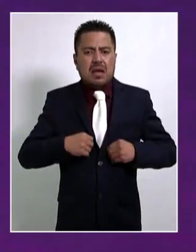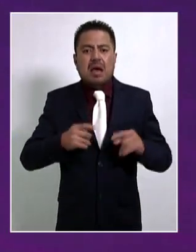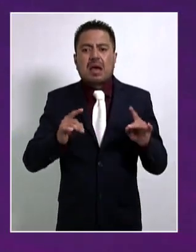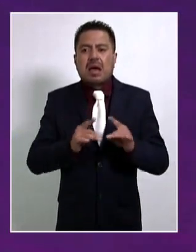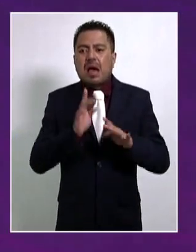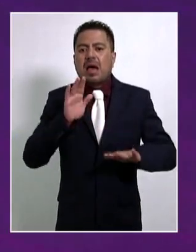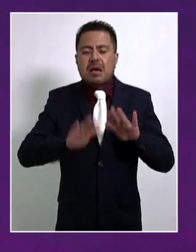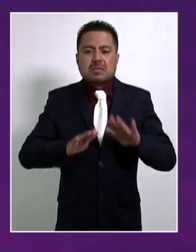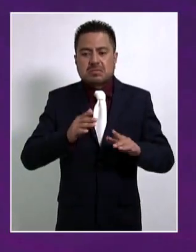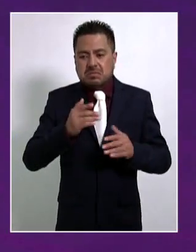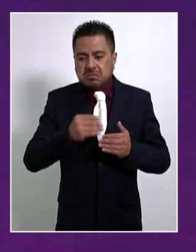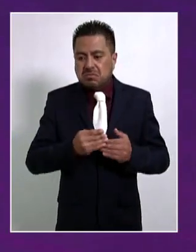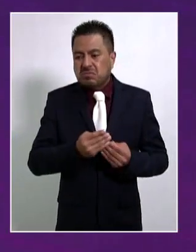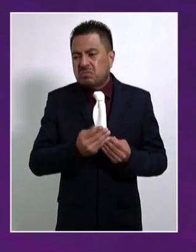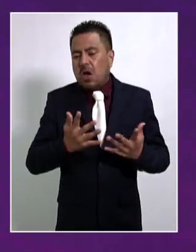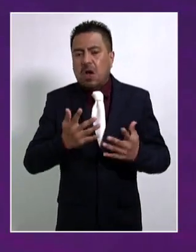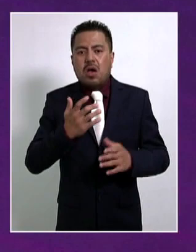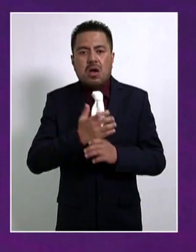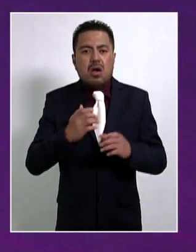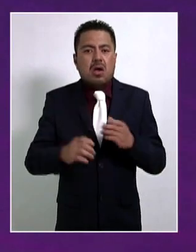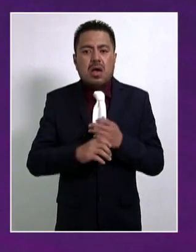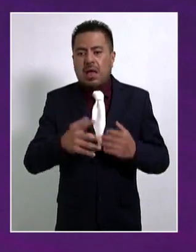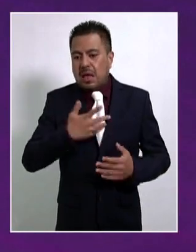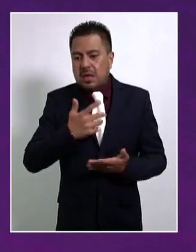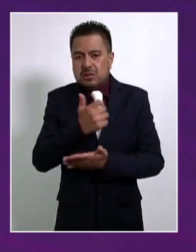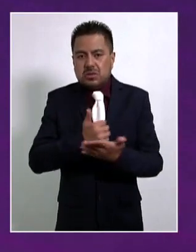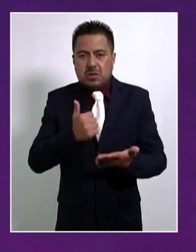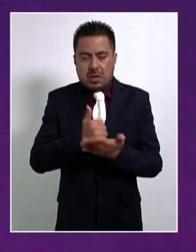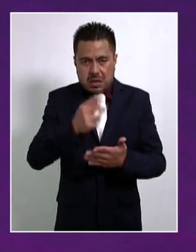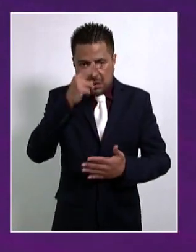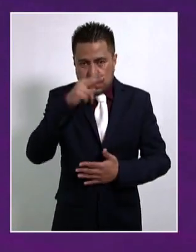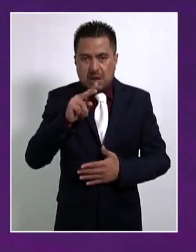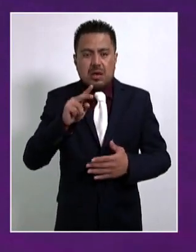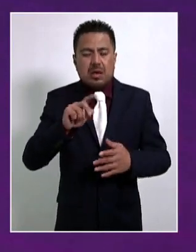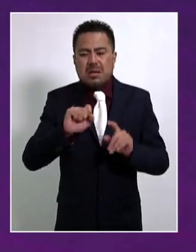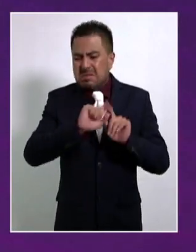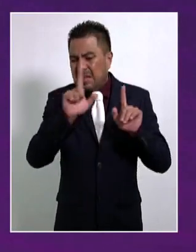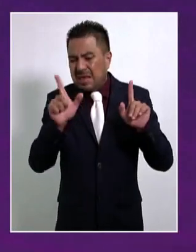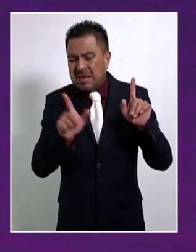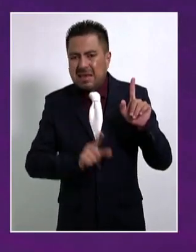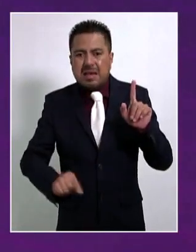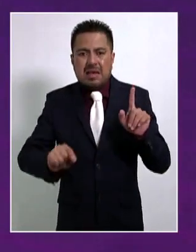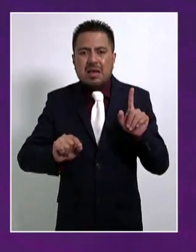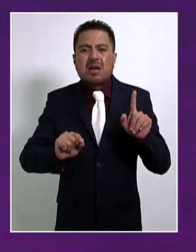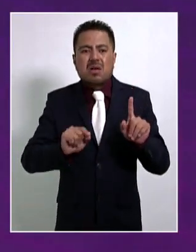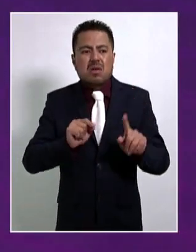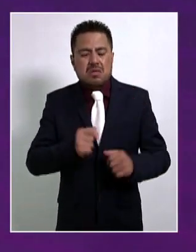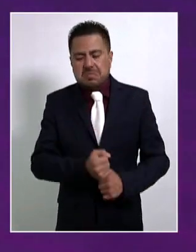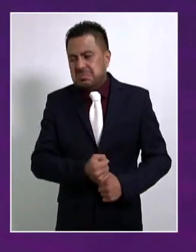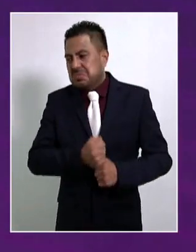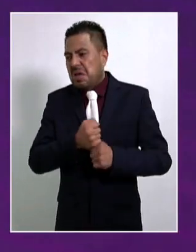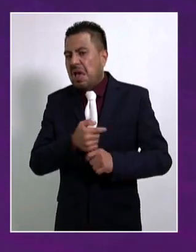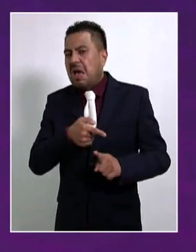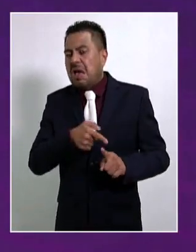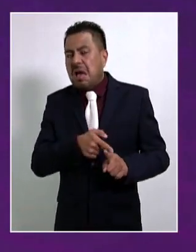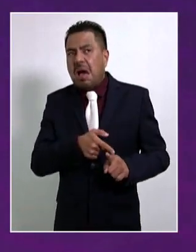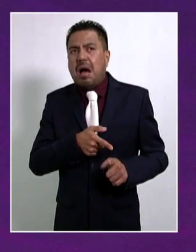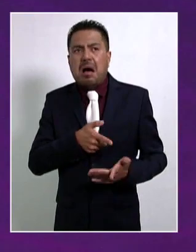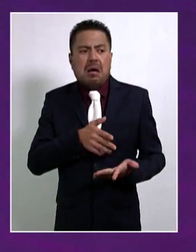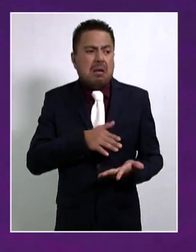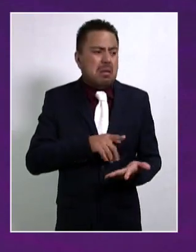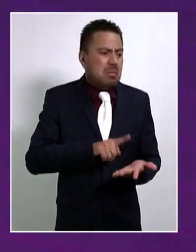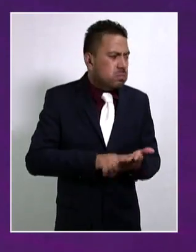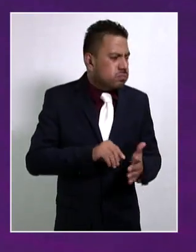caso, son muchos los casos que tenemos en la Ciudad de México y en todo el país, que escudándose bajo ese argumento,